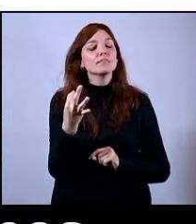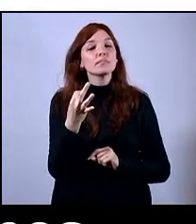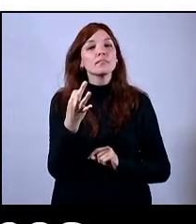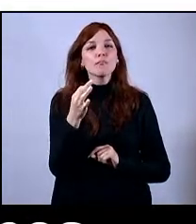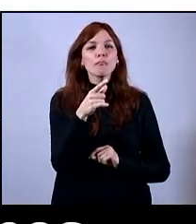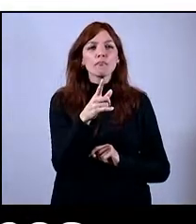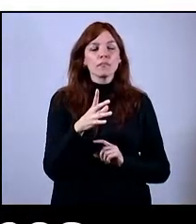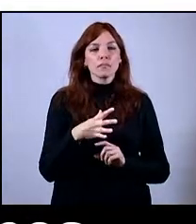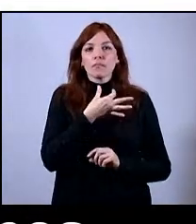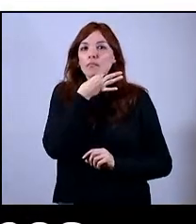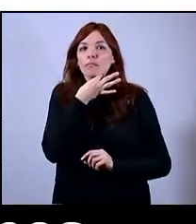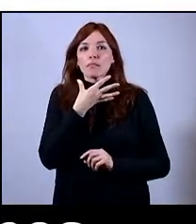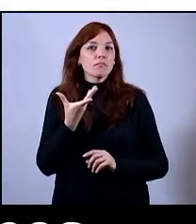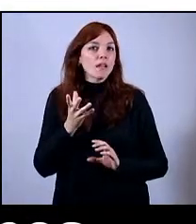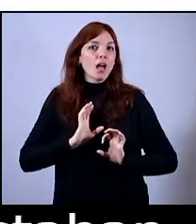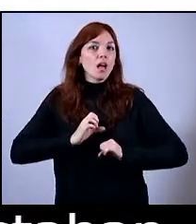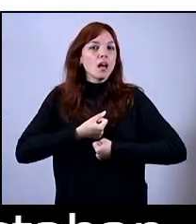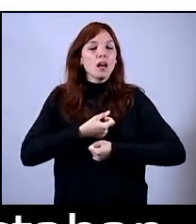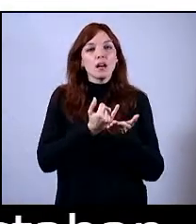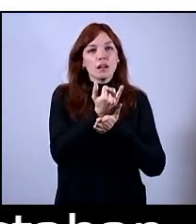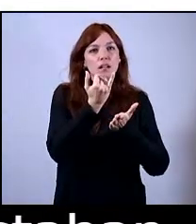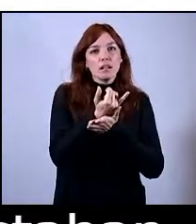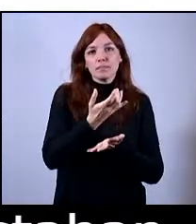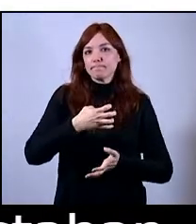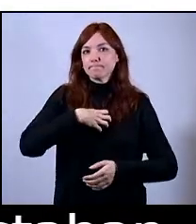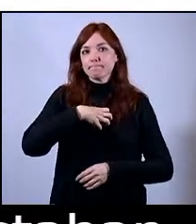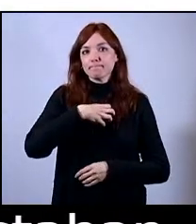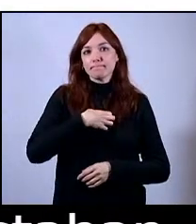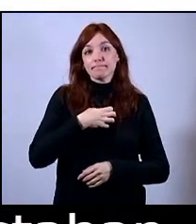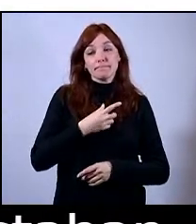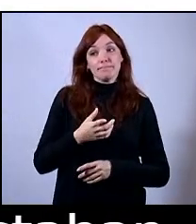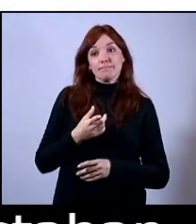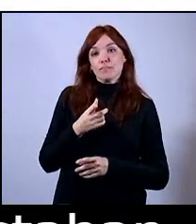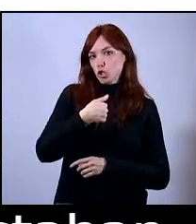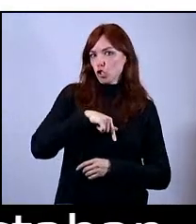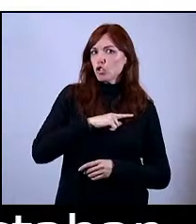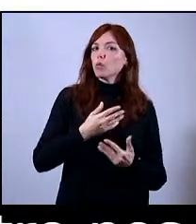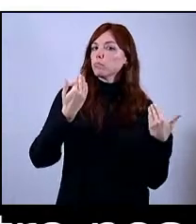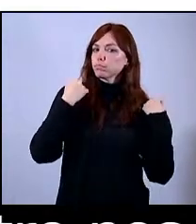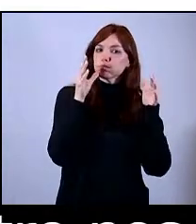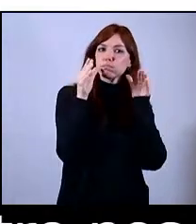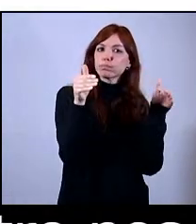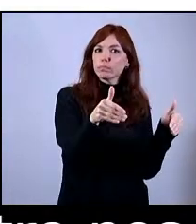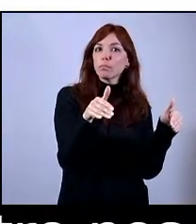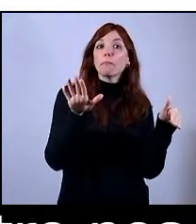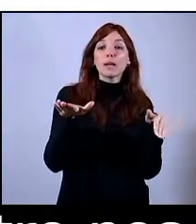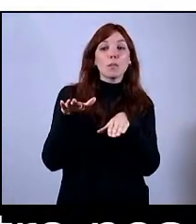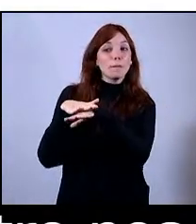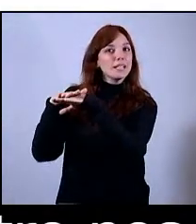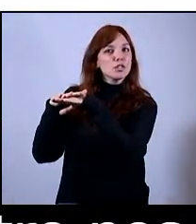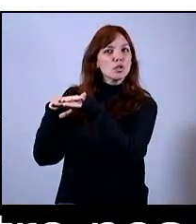estaban asfixiando a nuestros agricultores y ganaderos, el ministro nos mandó una carta amenazando